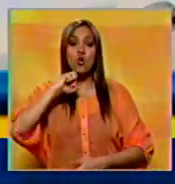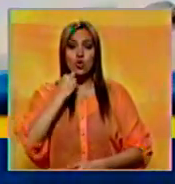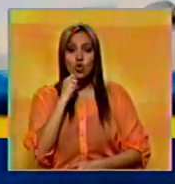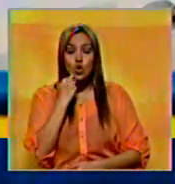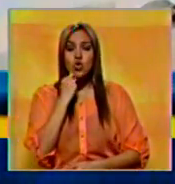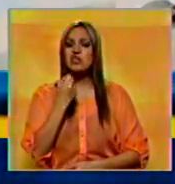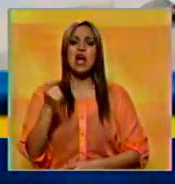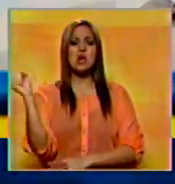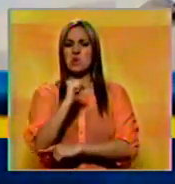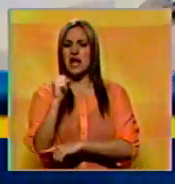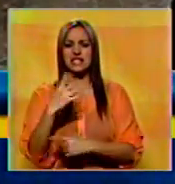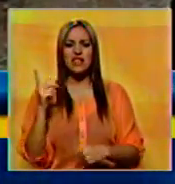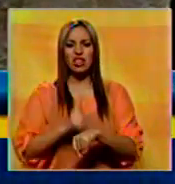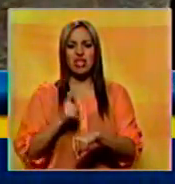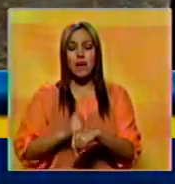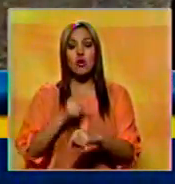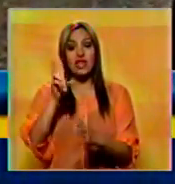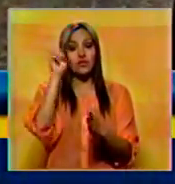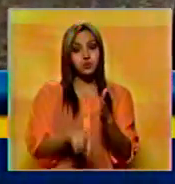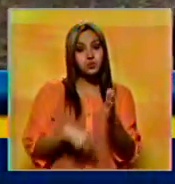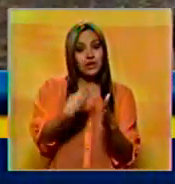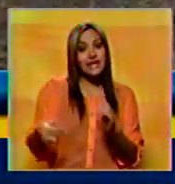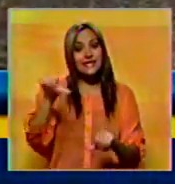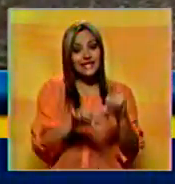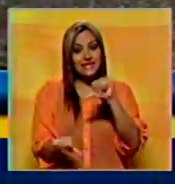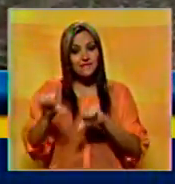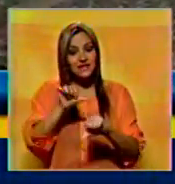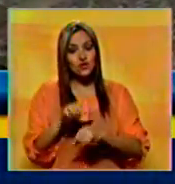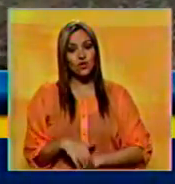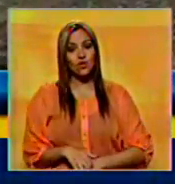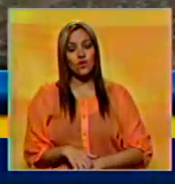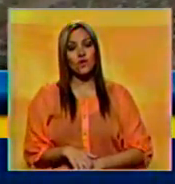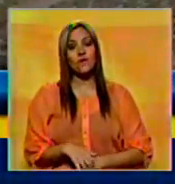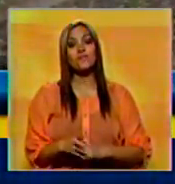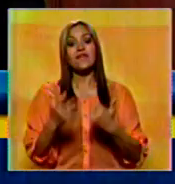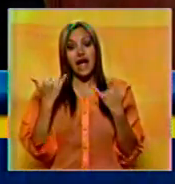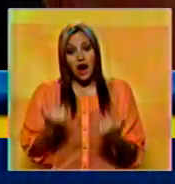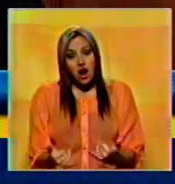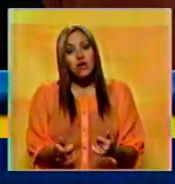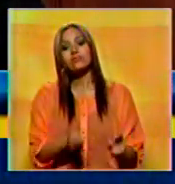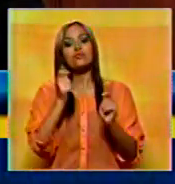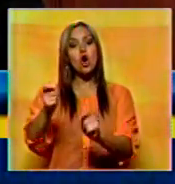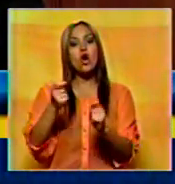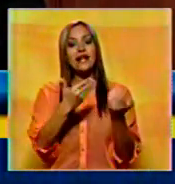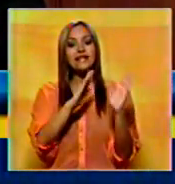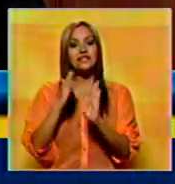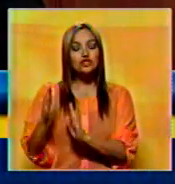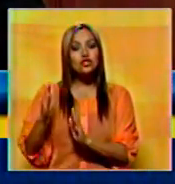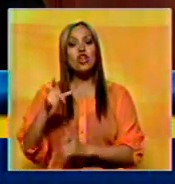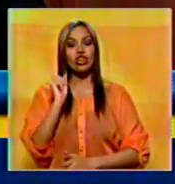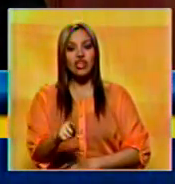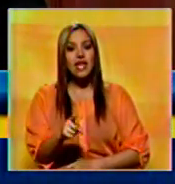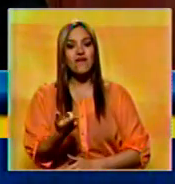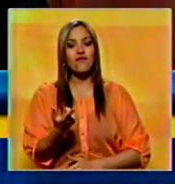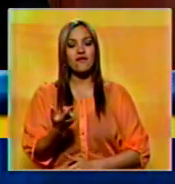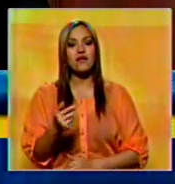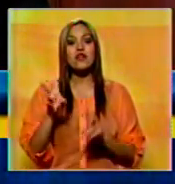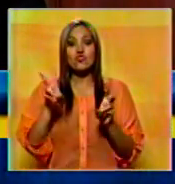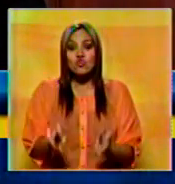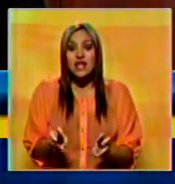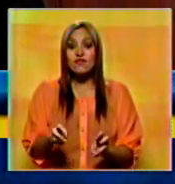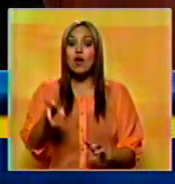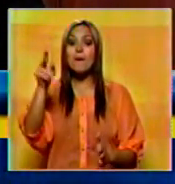no cumplieron los plazos para eliminar su armamento químico. Con sede en La Haya, la organización se encarga de aplicar la convención que entró en vigor